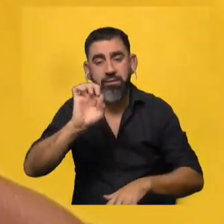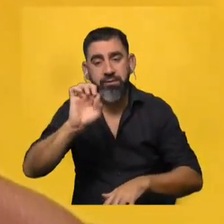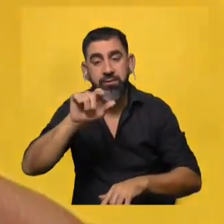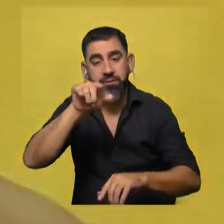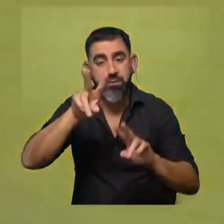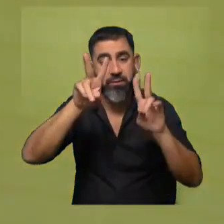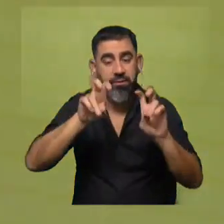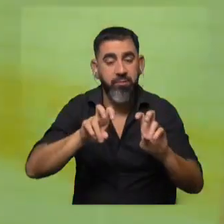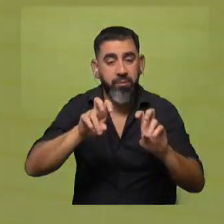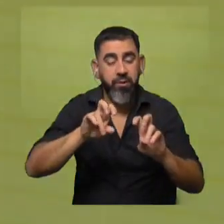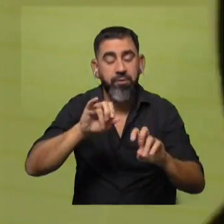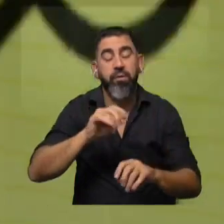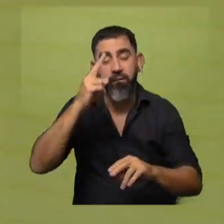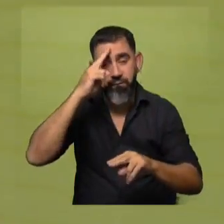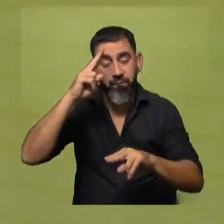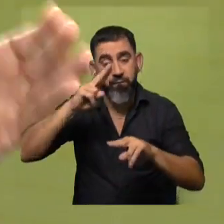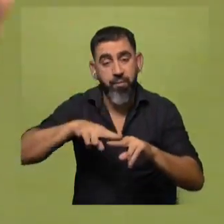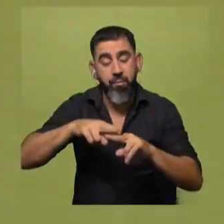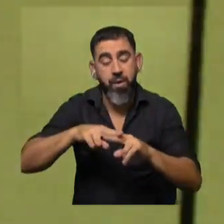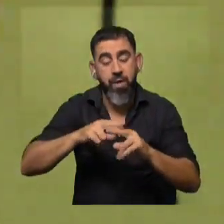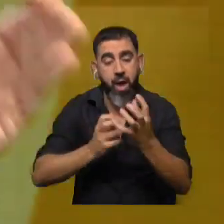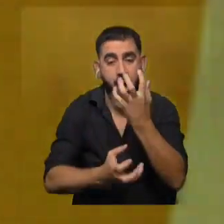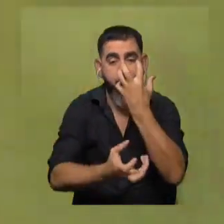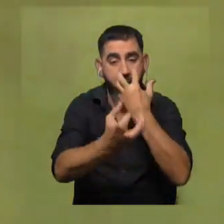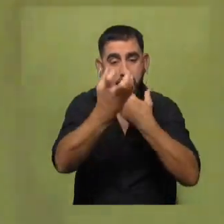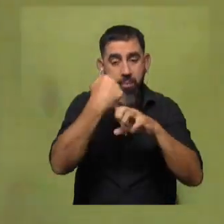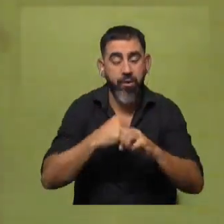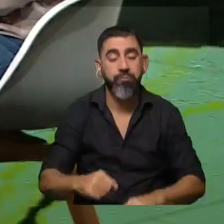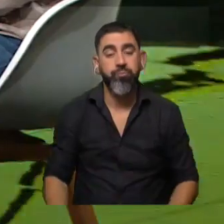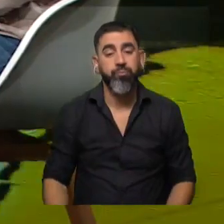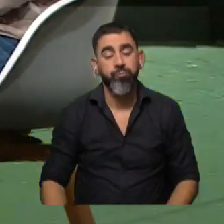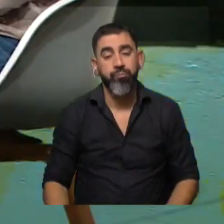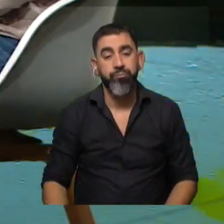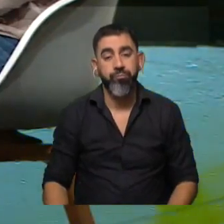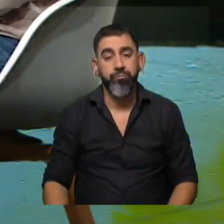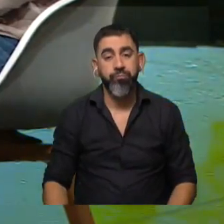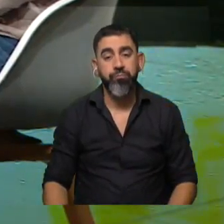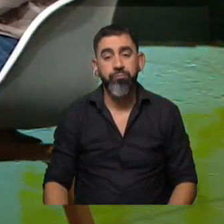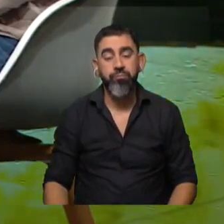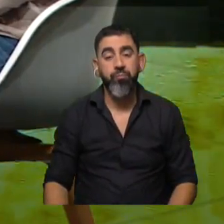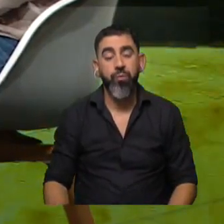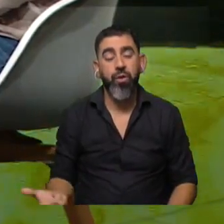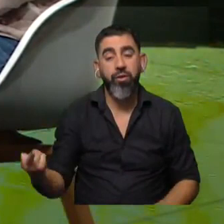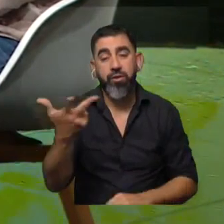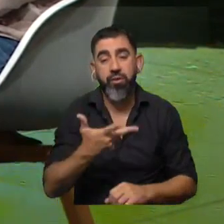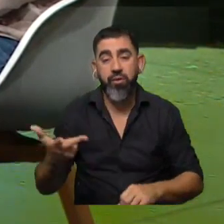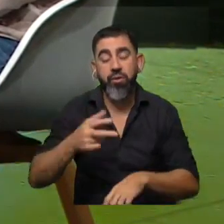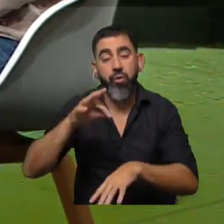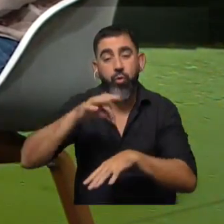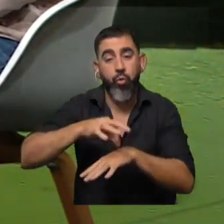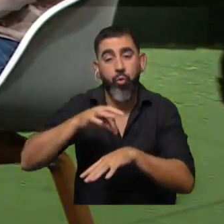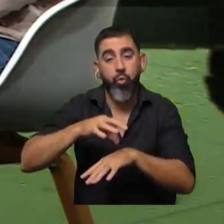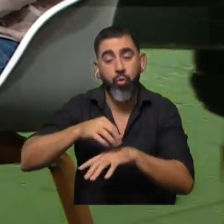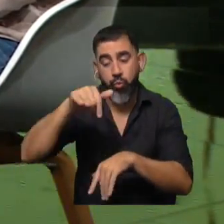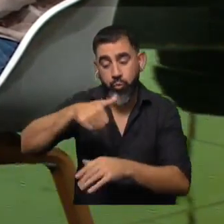insisto, de hablar de zoonosis. La doctora Yester Badmatsjian, la doctora Dinora Satraño, el doctor Carlos Robelo nos acompañan